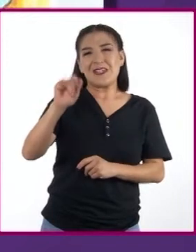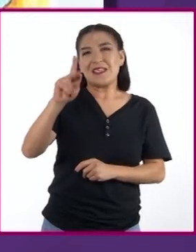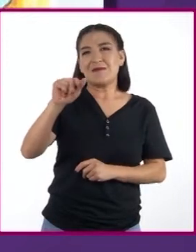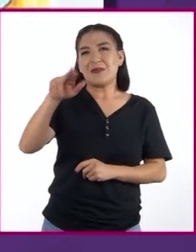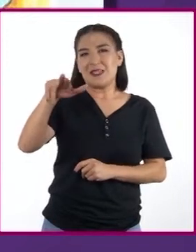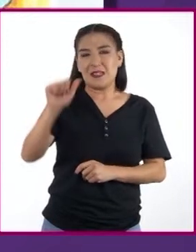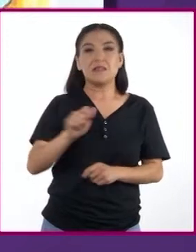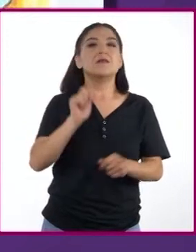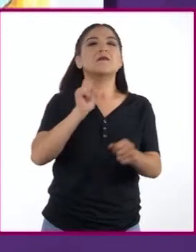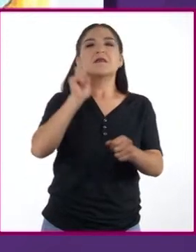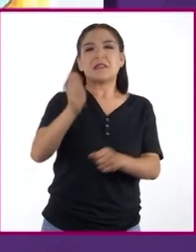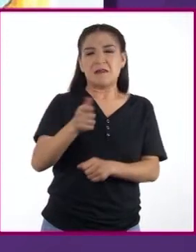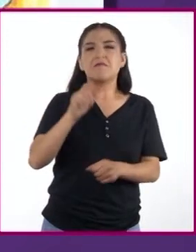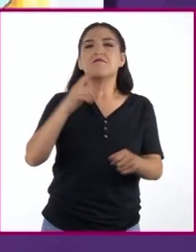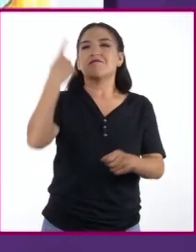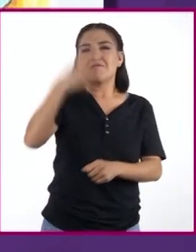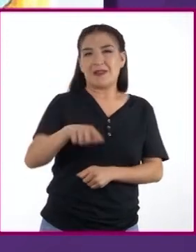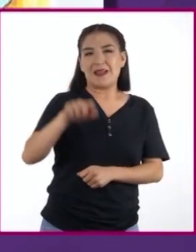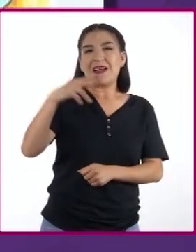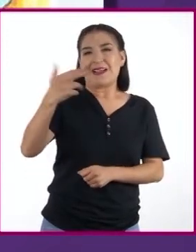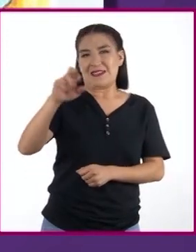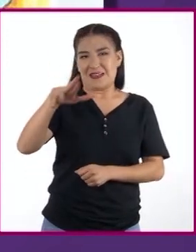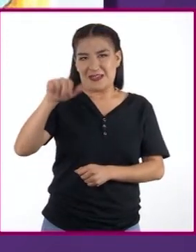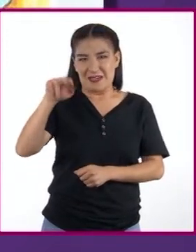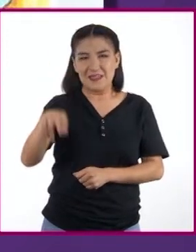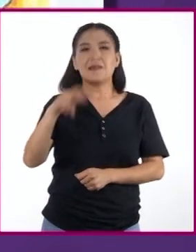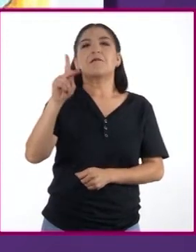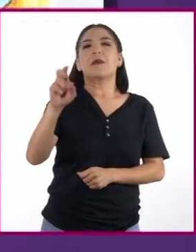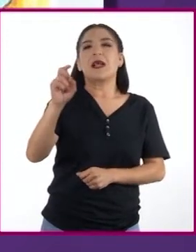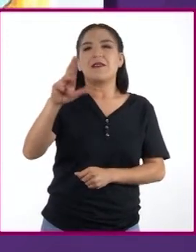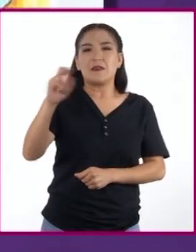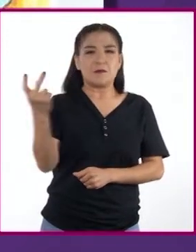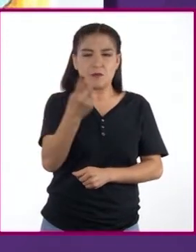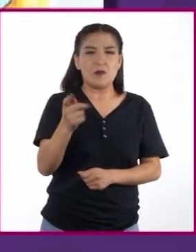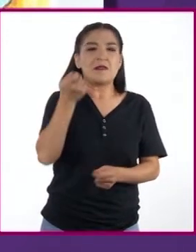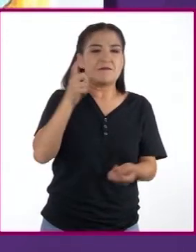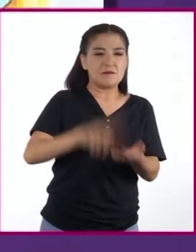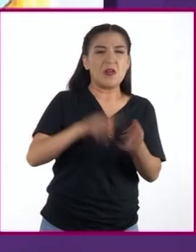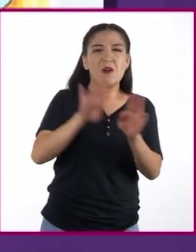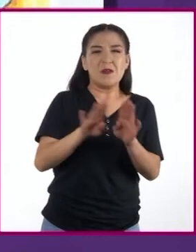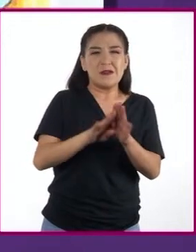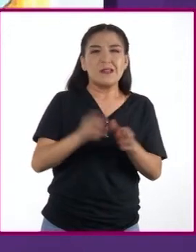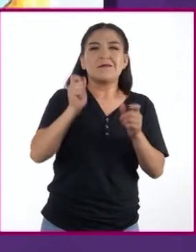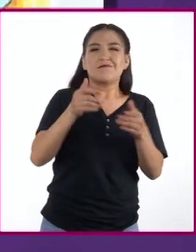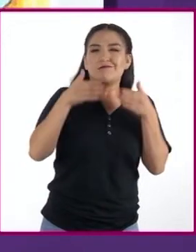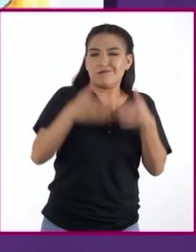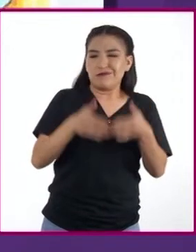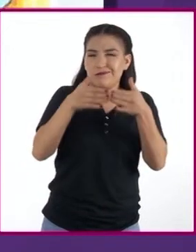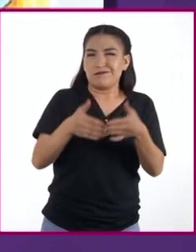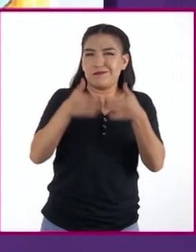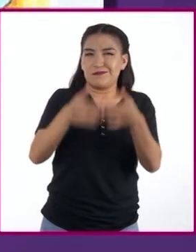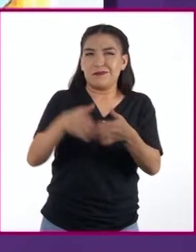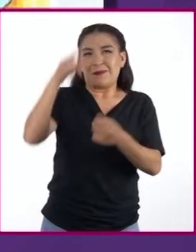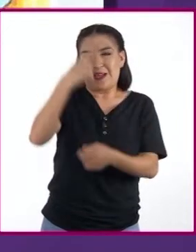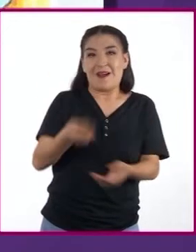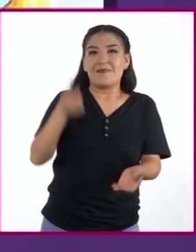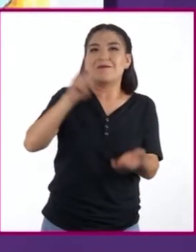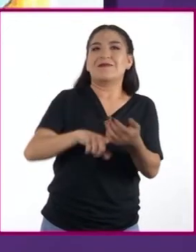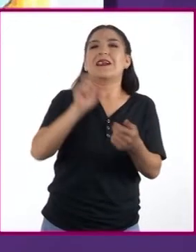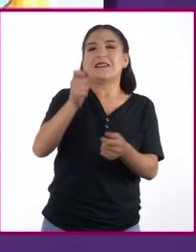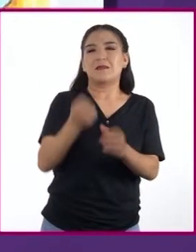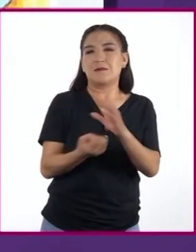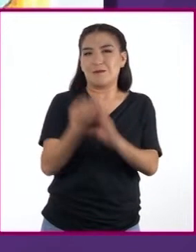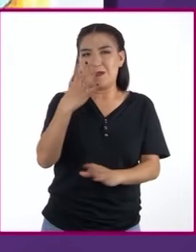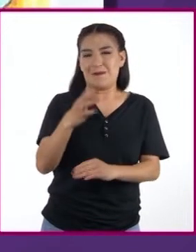Cortés y Pedro de Alvarado, que establecería también la ruta transpacífica hacia Nueva España.